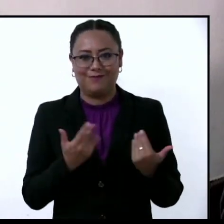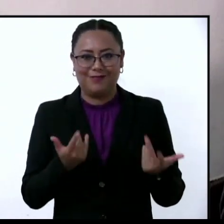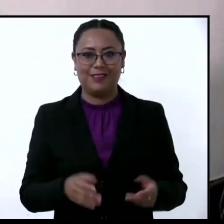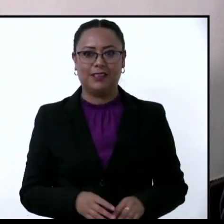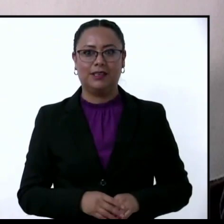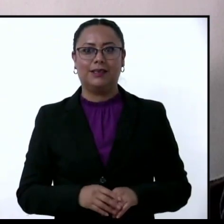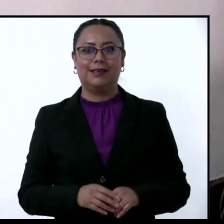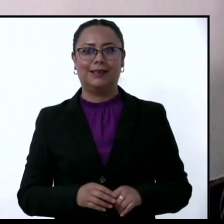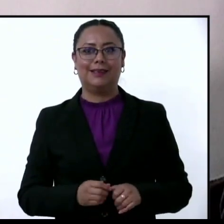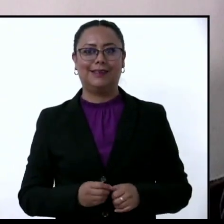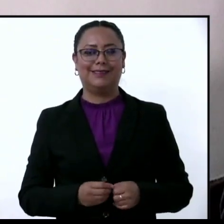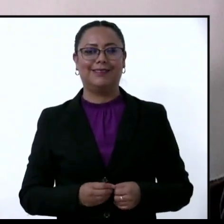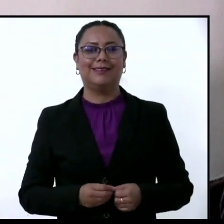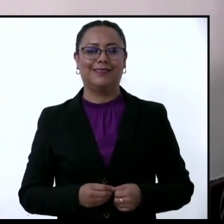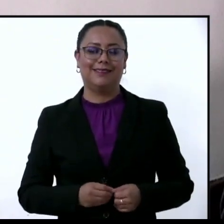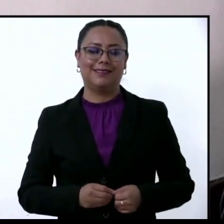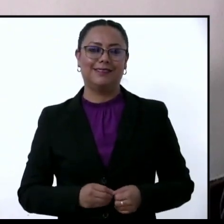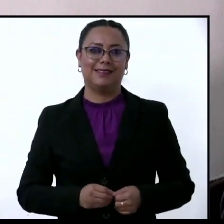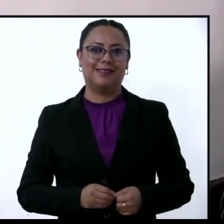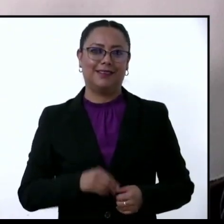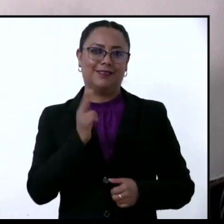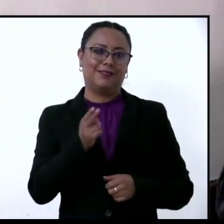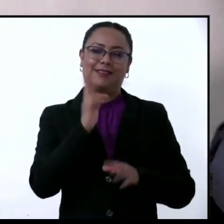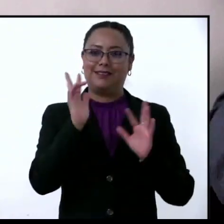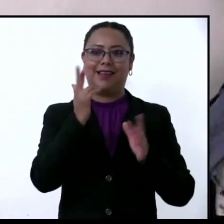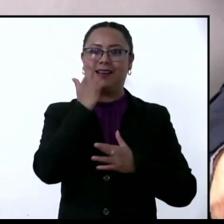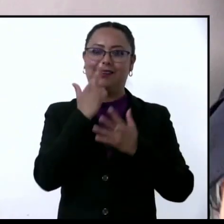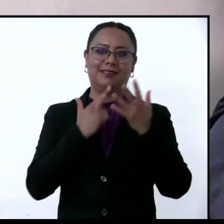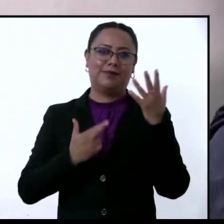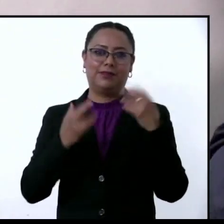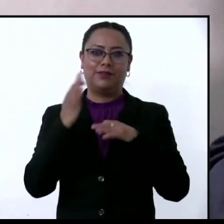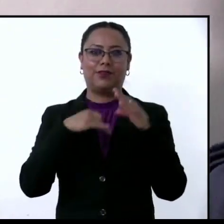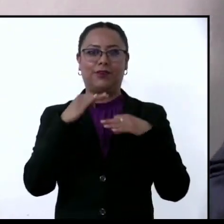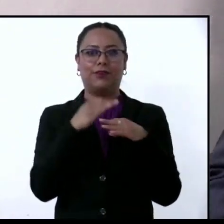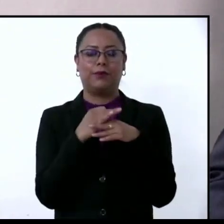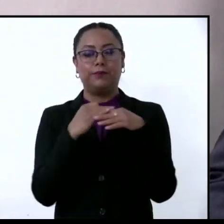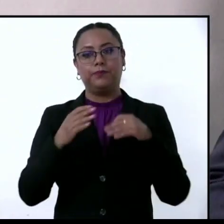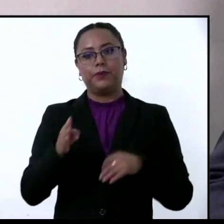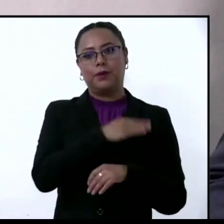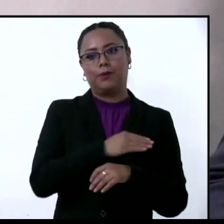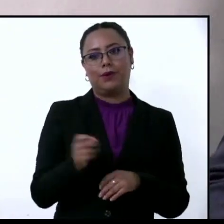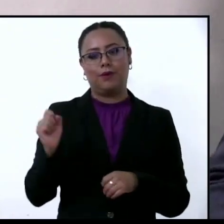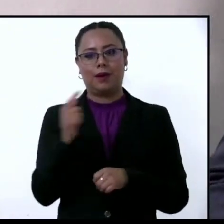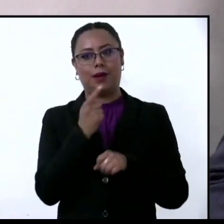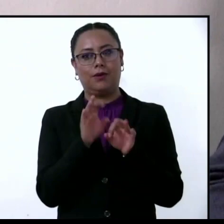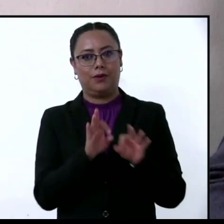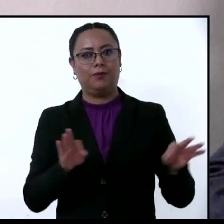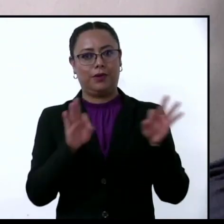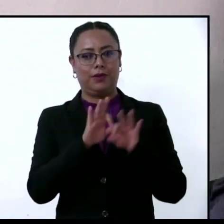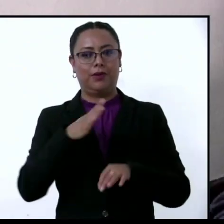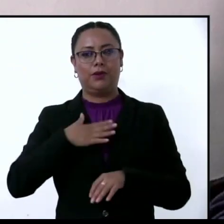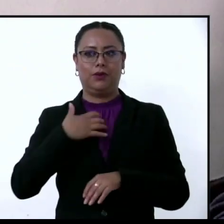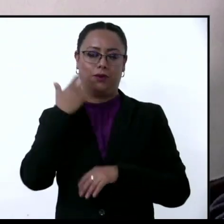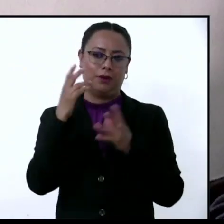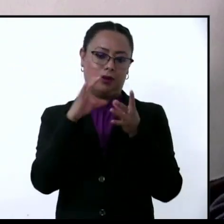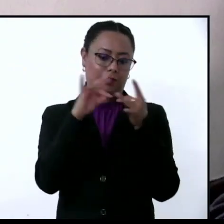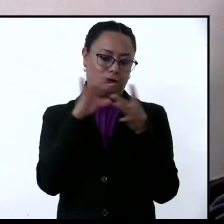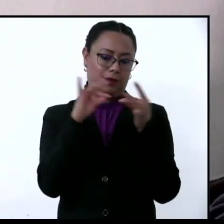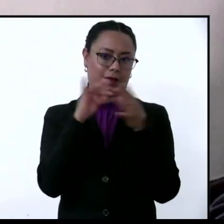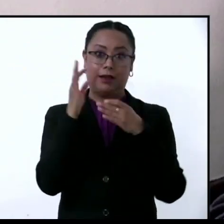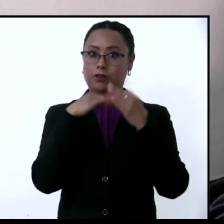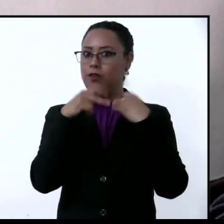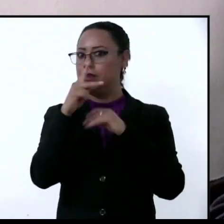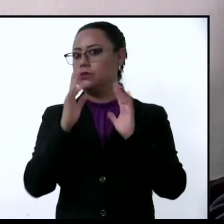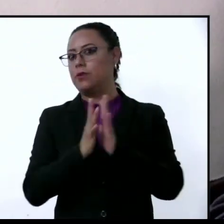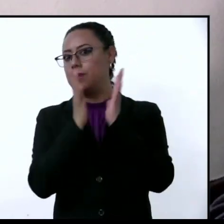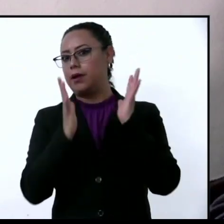Sí, ya vi que ya contestó todo, pero bueno, hay algo importante que quisiera destacar de toda su participación y